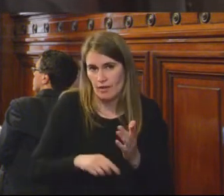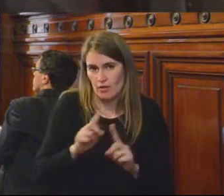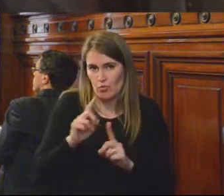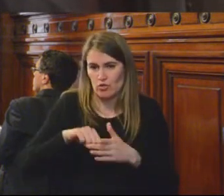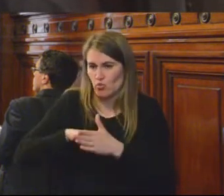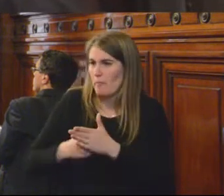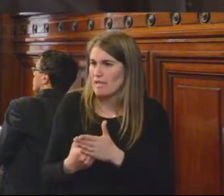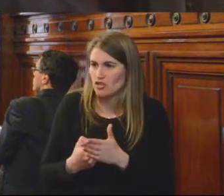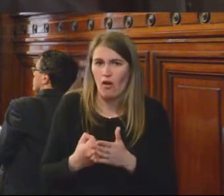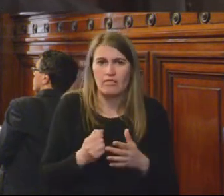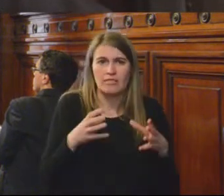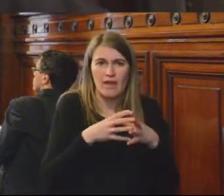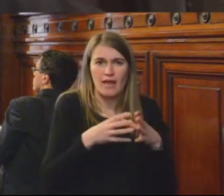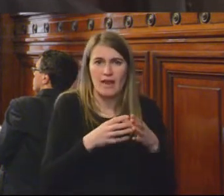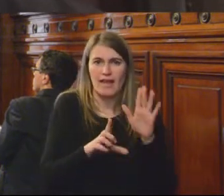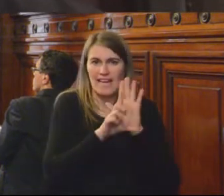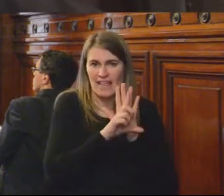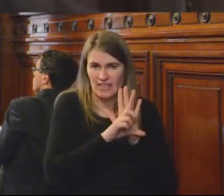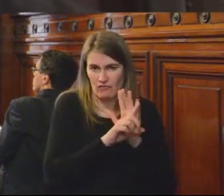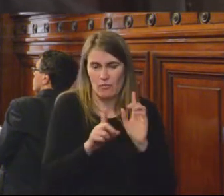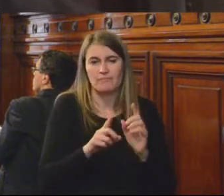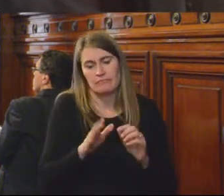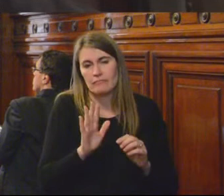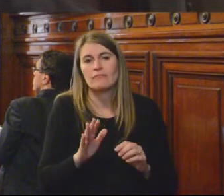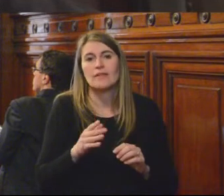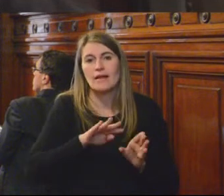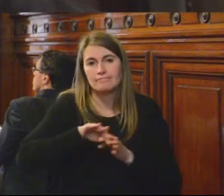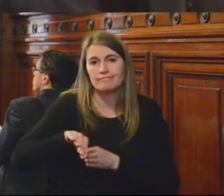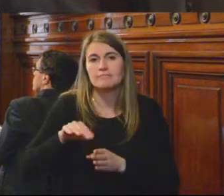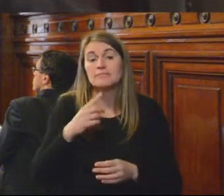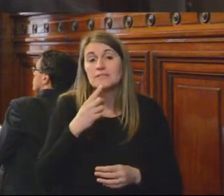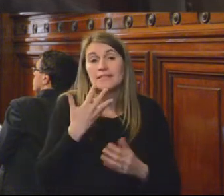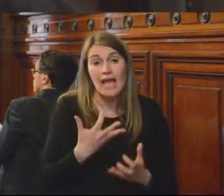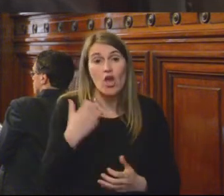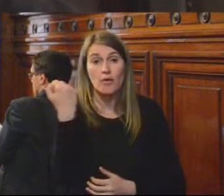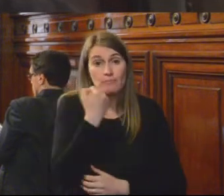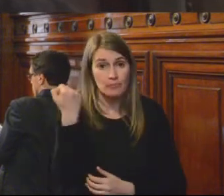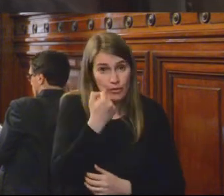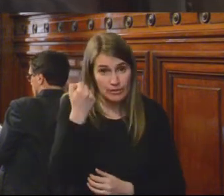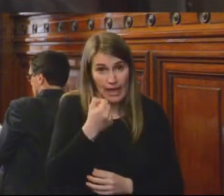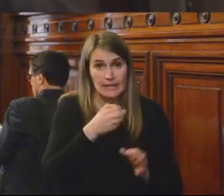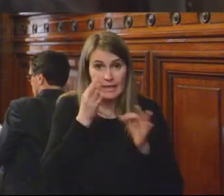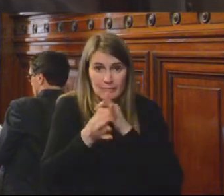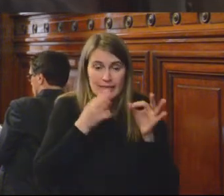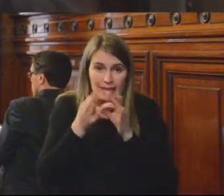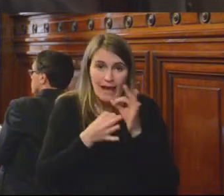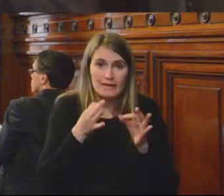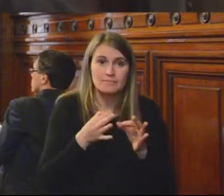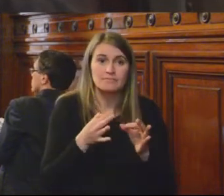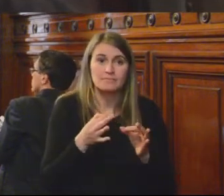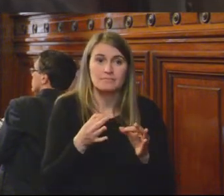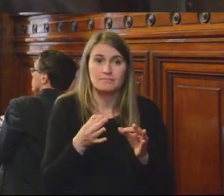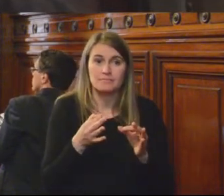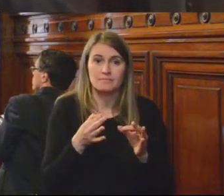cuerpo legislativo. Pero yo quisiera resaltar algo muy importante que ustedes han planteado, señores